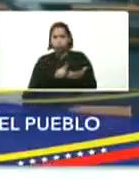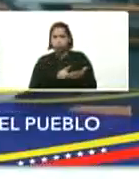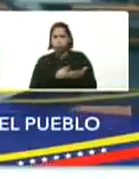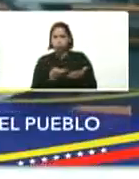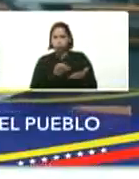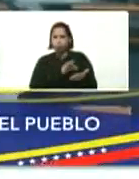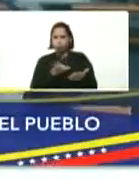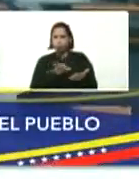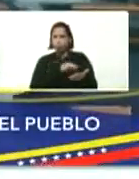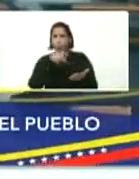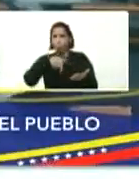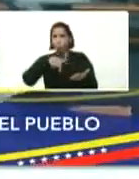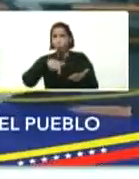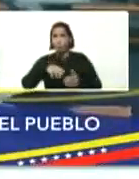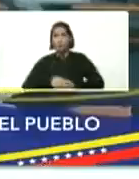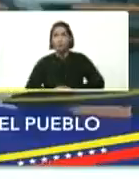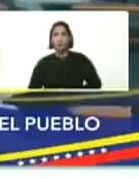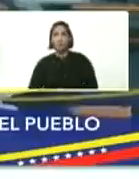hoy,